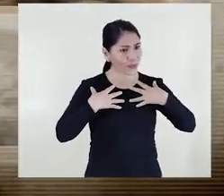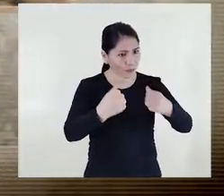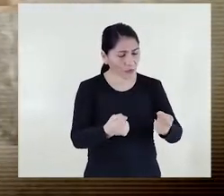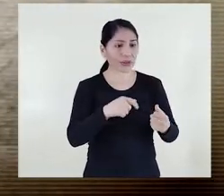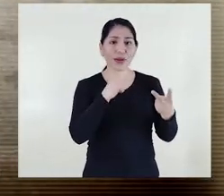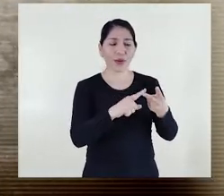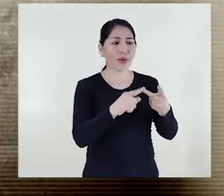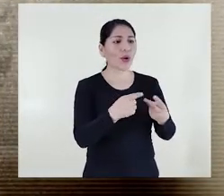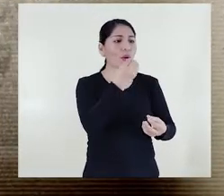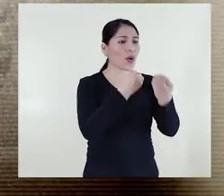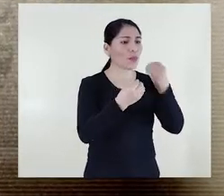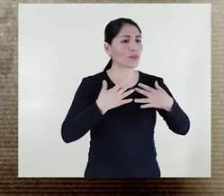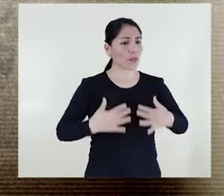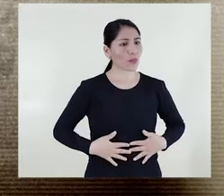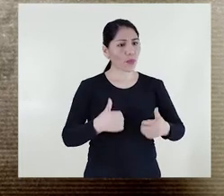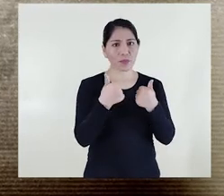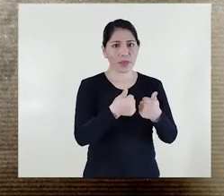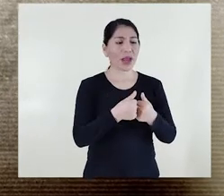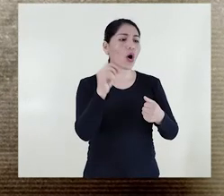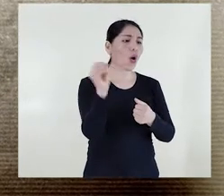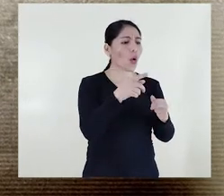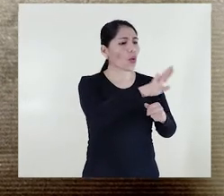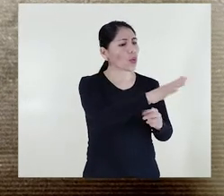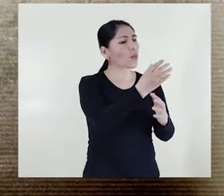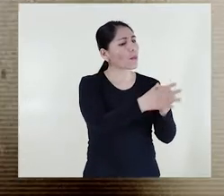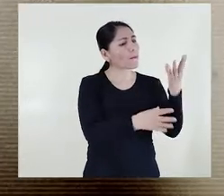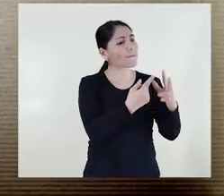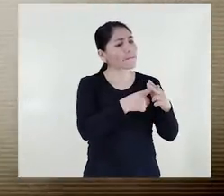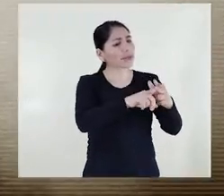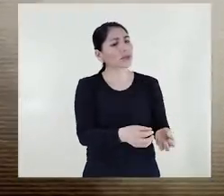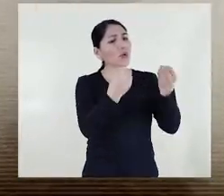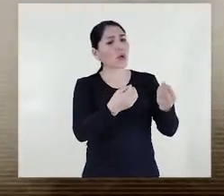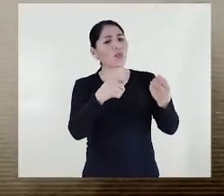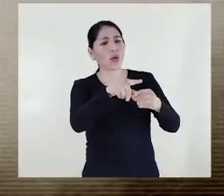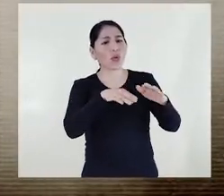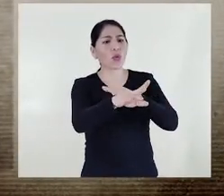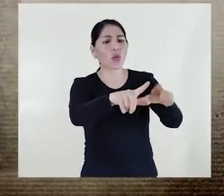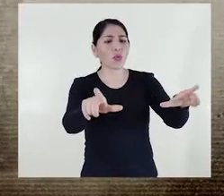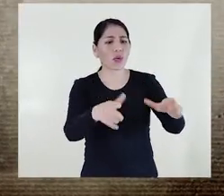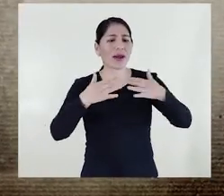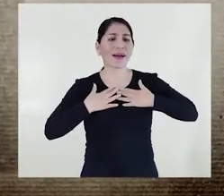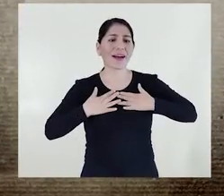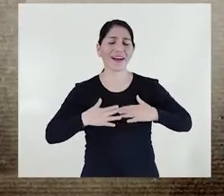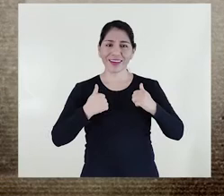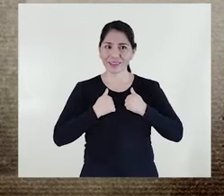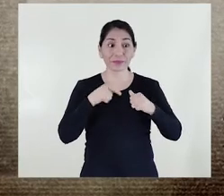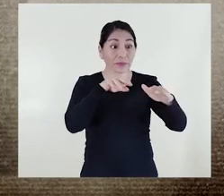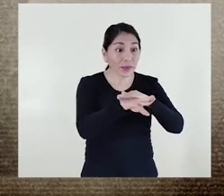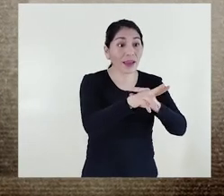su taxonomía o simplemente como área de descanso natural. Está dividido por zonas y tipos de plantas y cuenta con un